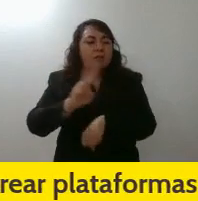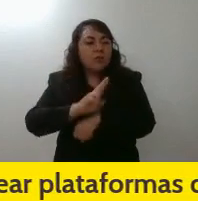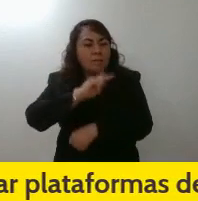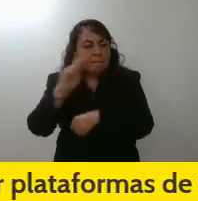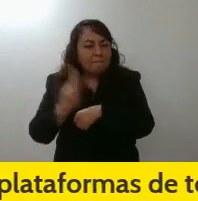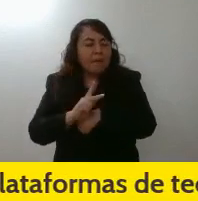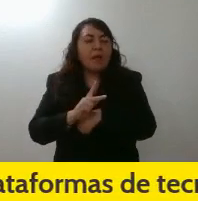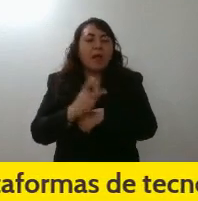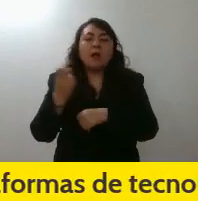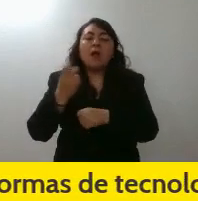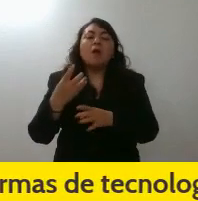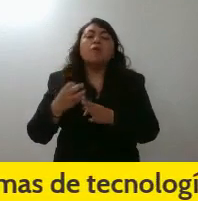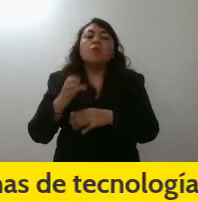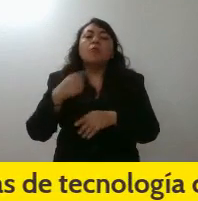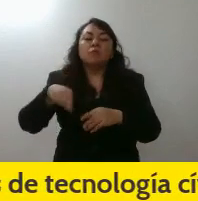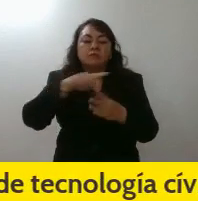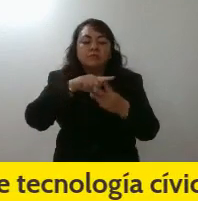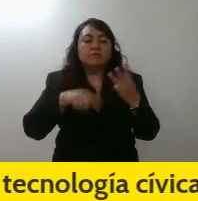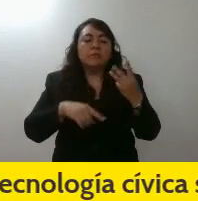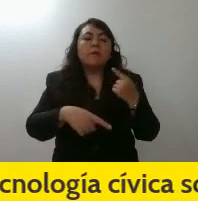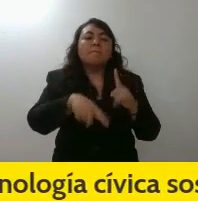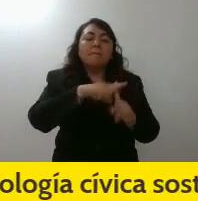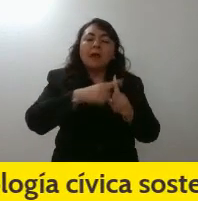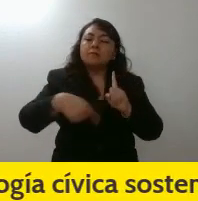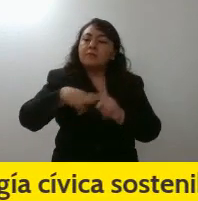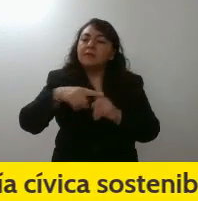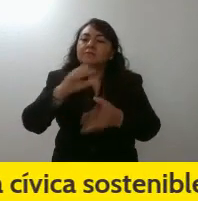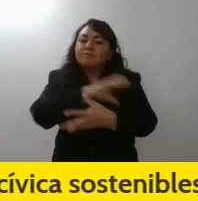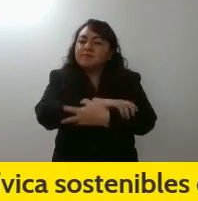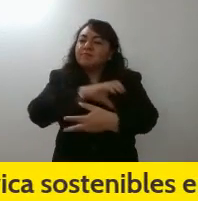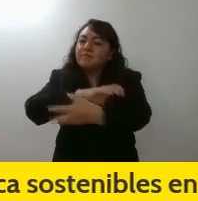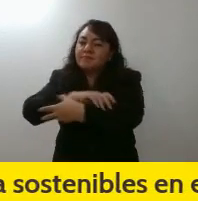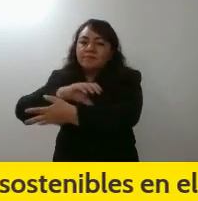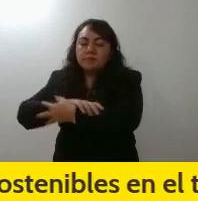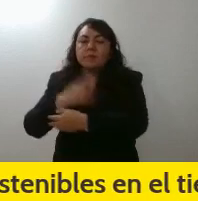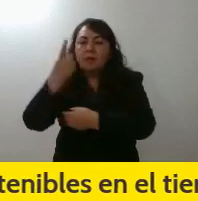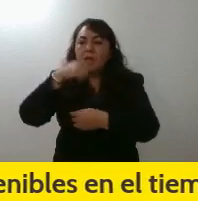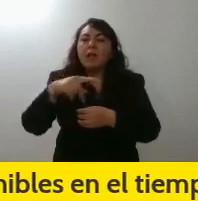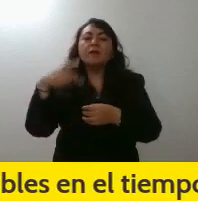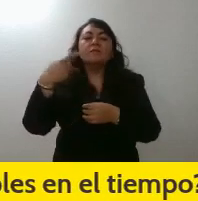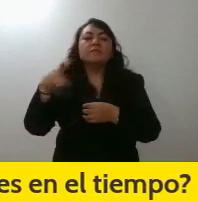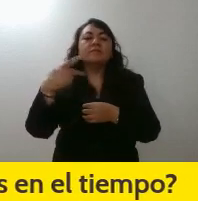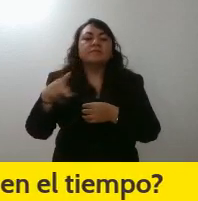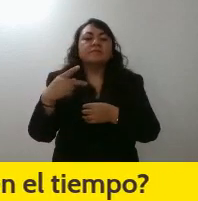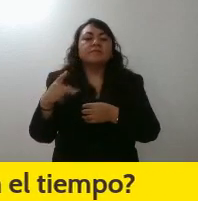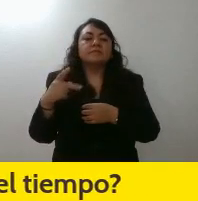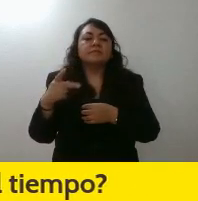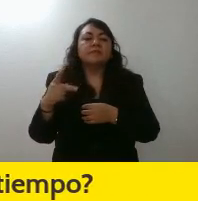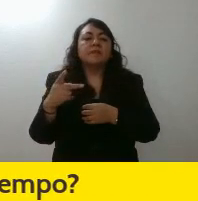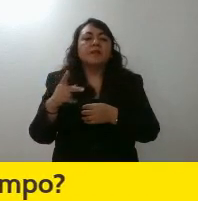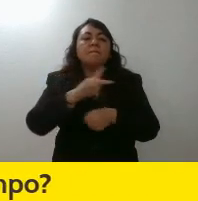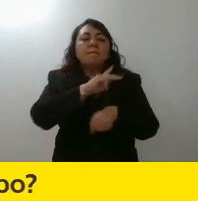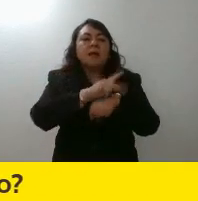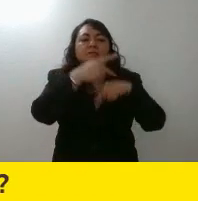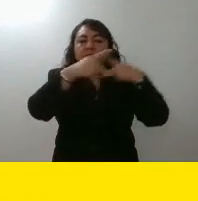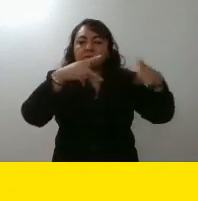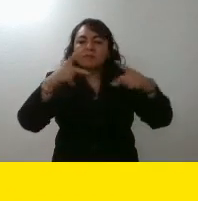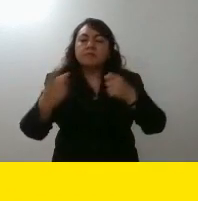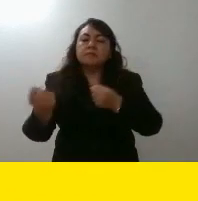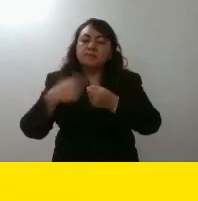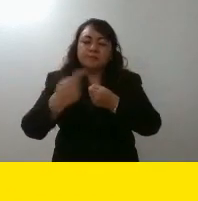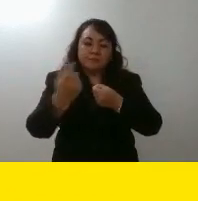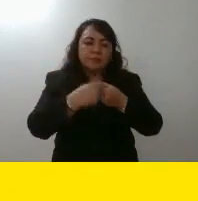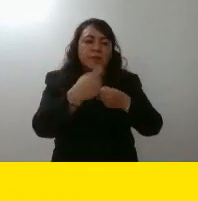primeros países que se sumaron para ir sumando establecimientos de esos países y